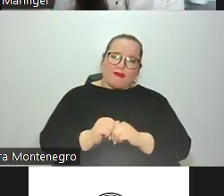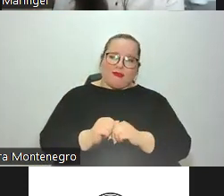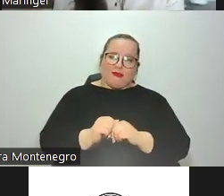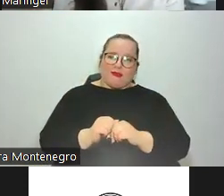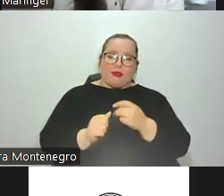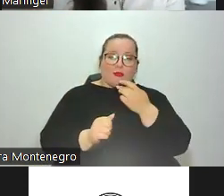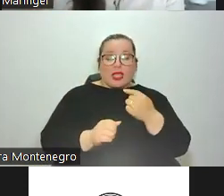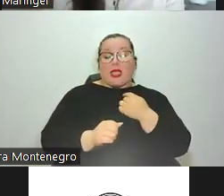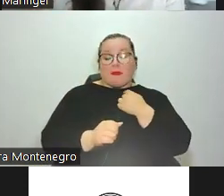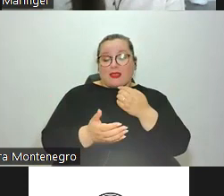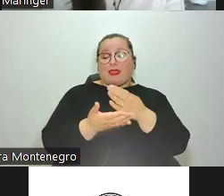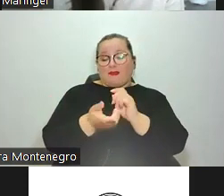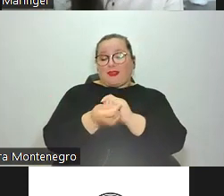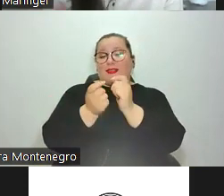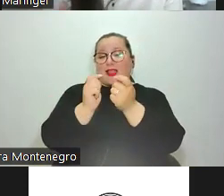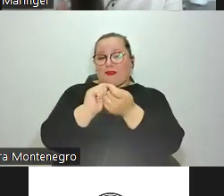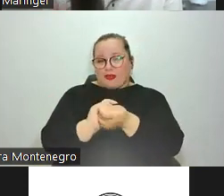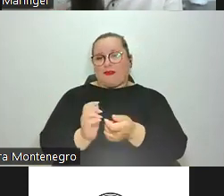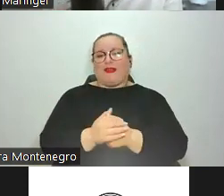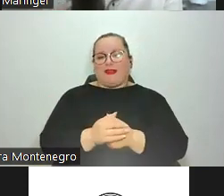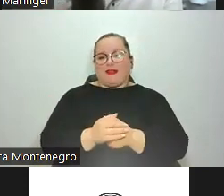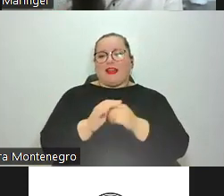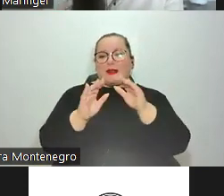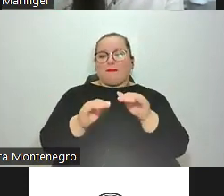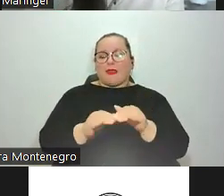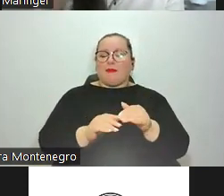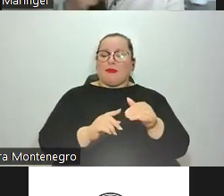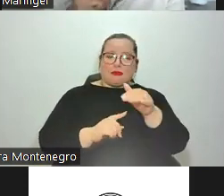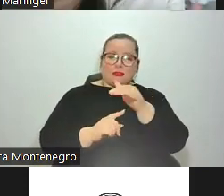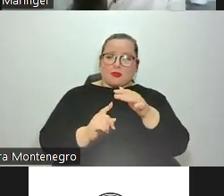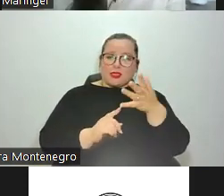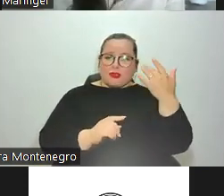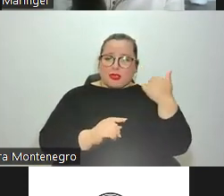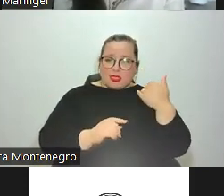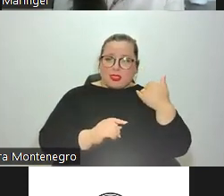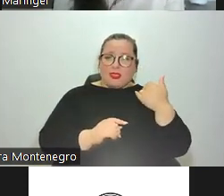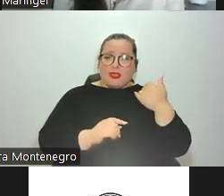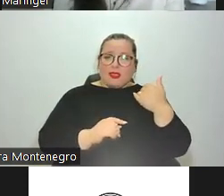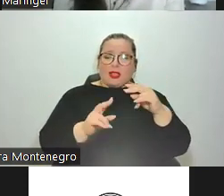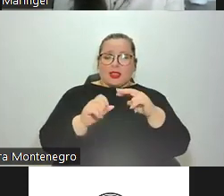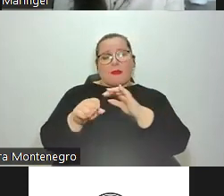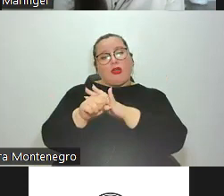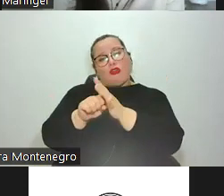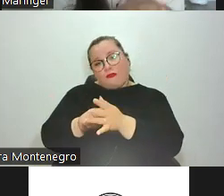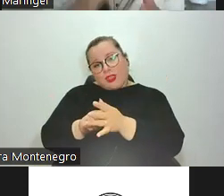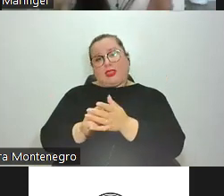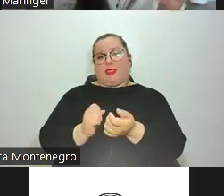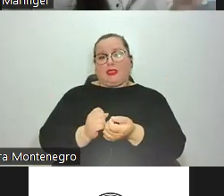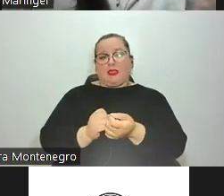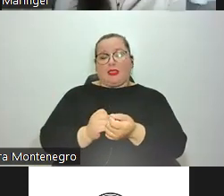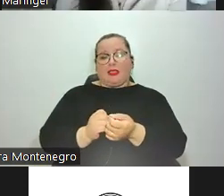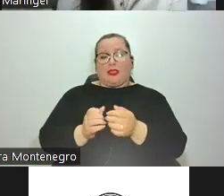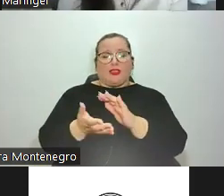con las amenazas. Es lo mismo que pasó justamente con el COVID y la pandemia. Toda esta